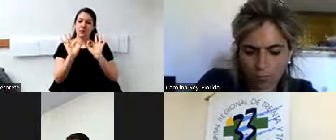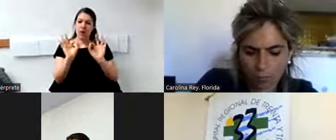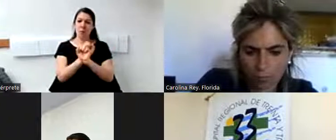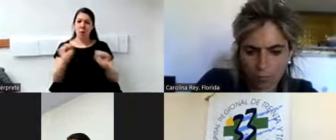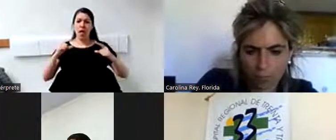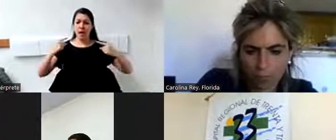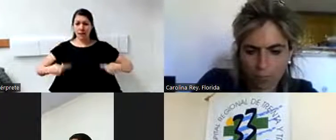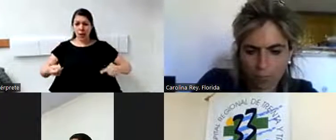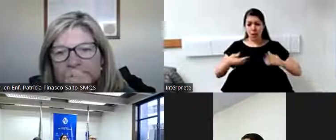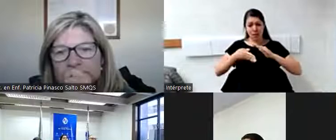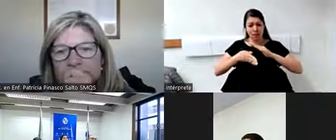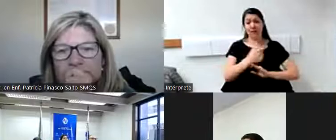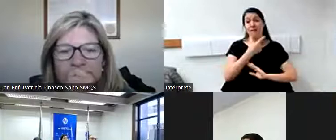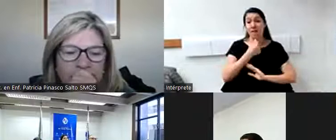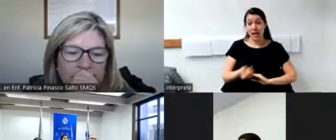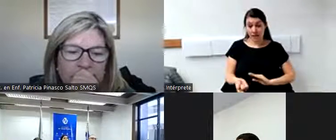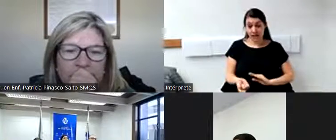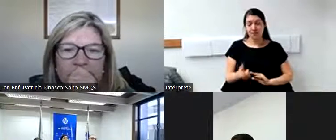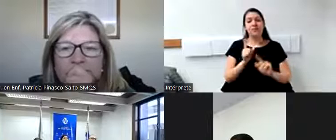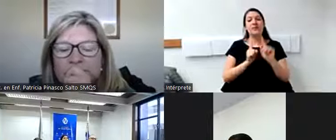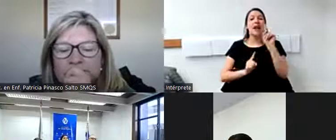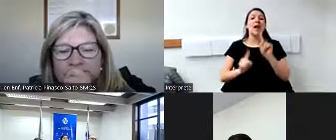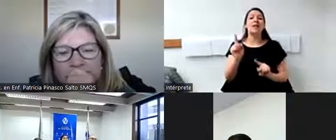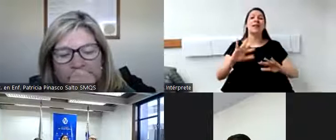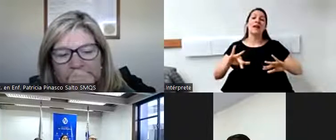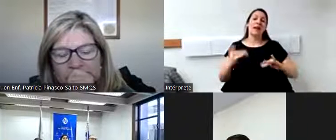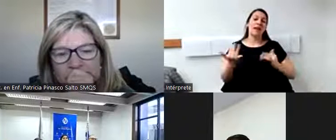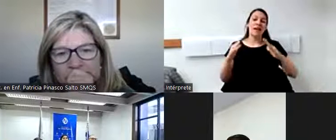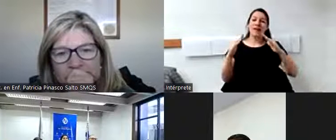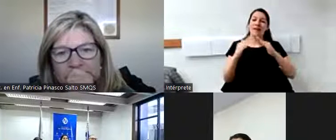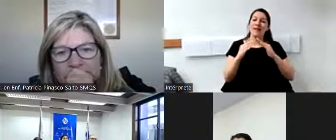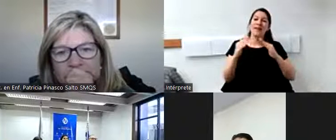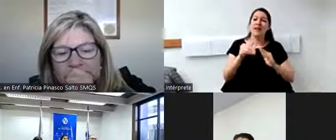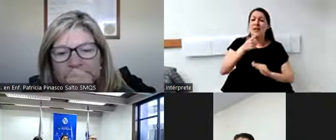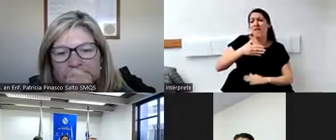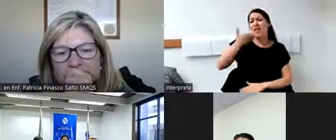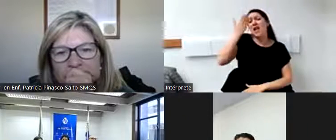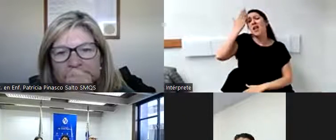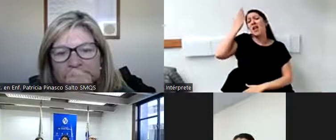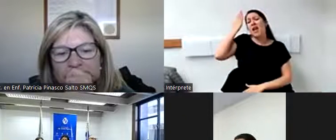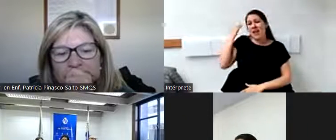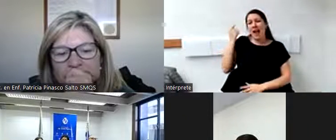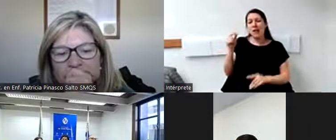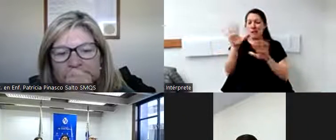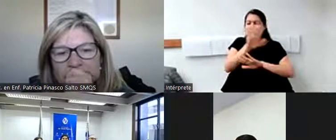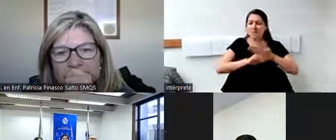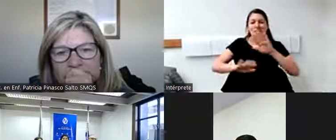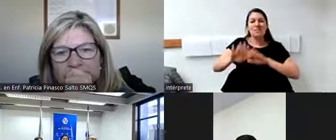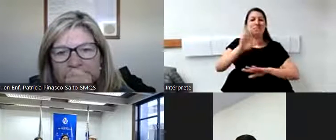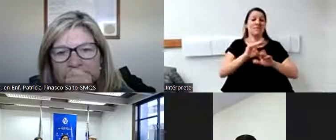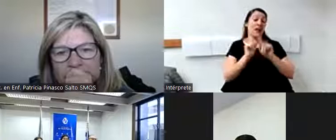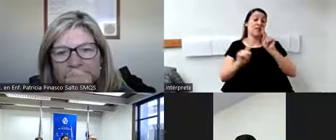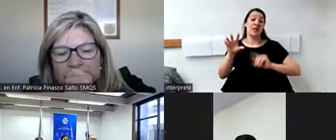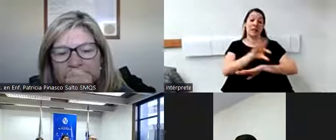¿Sí? A veces el tema es en las casas que reciclamos, los arquitectos a veces no tienen en cuenta ese tipo